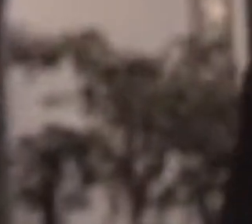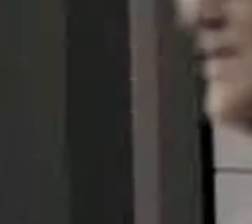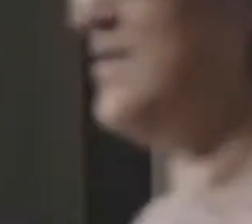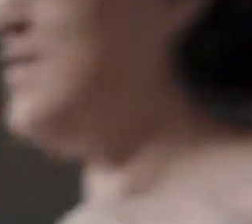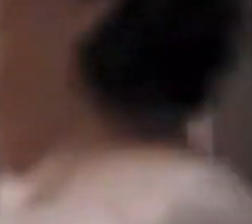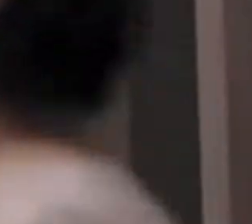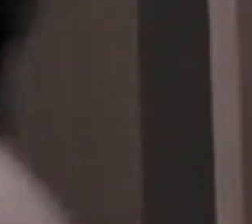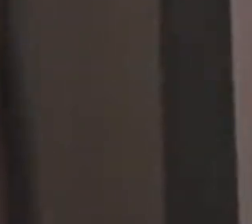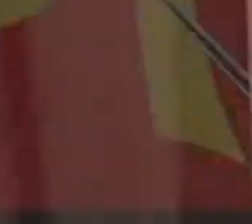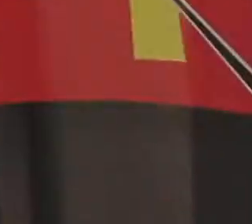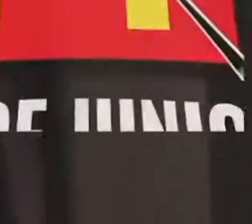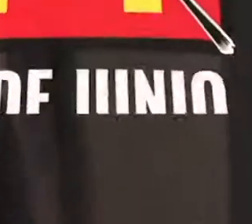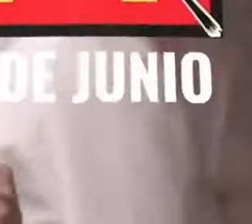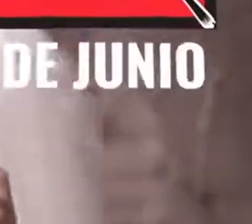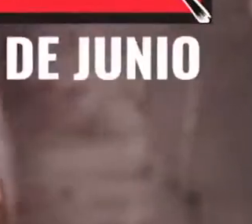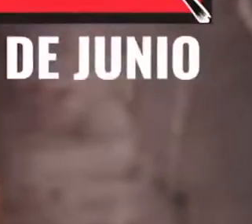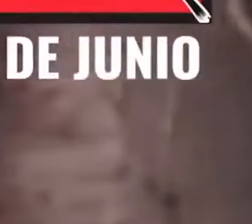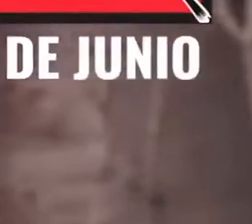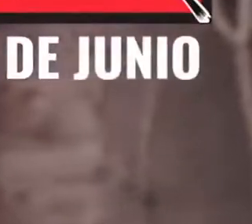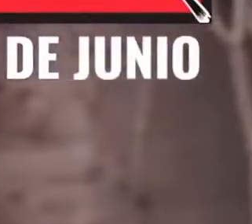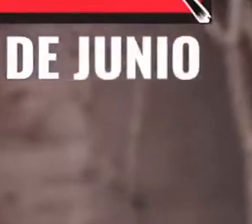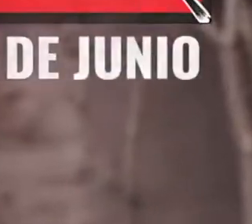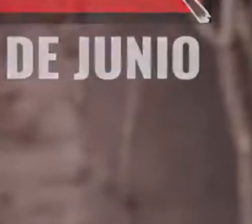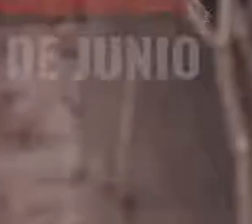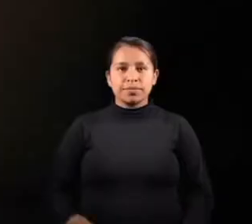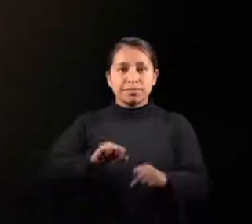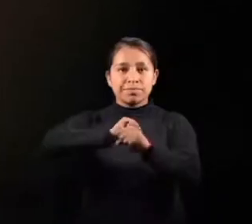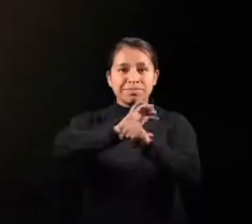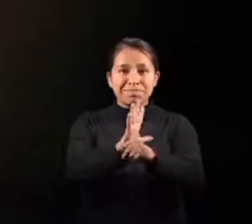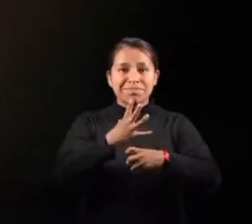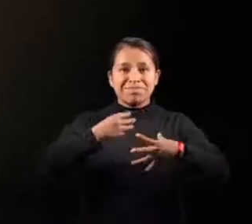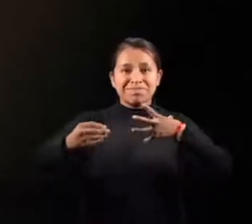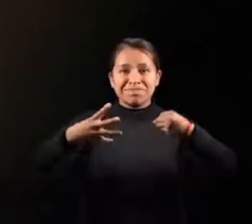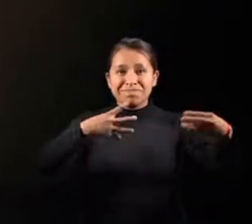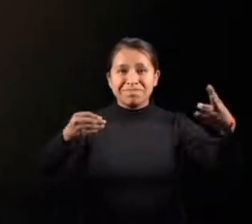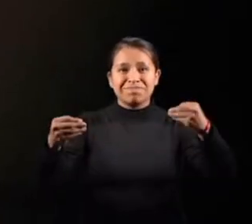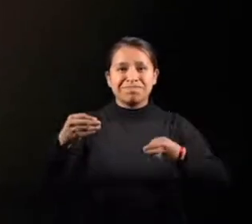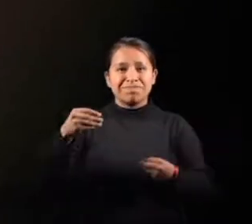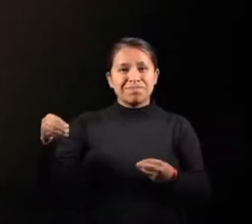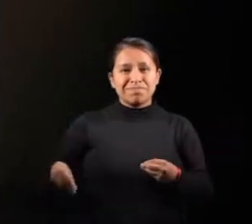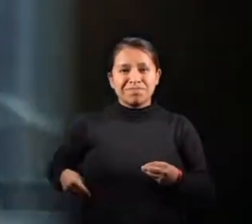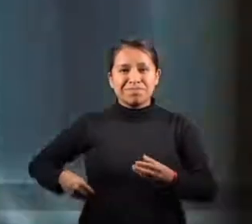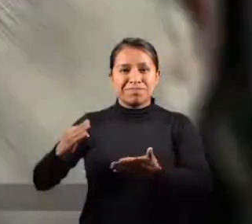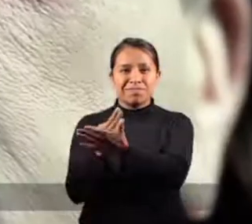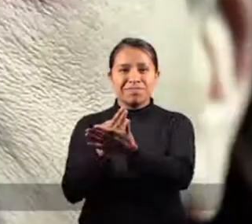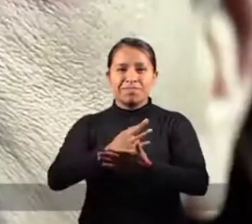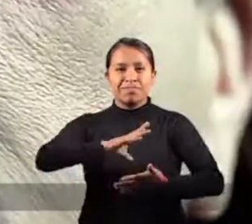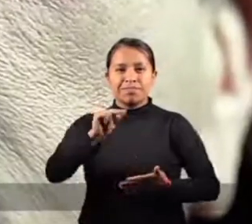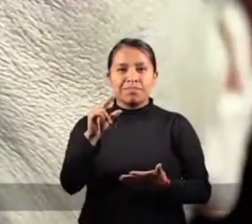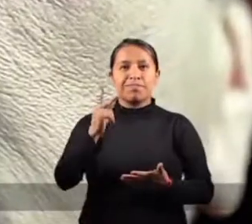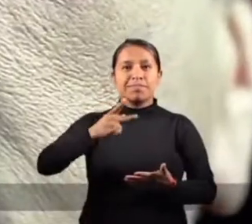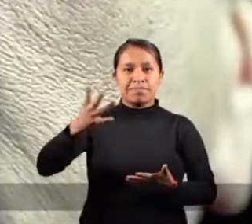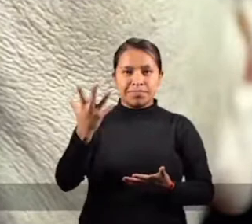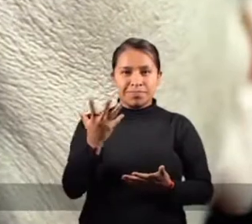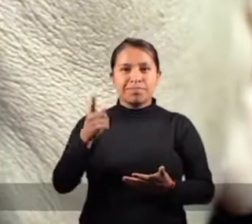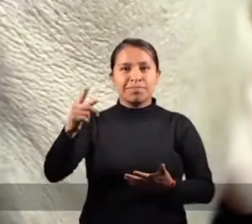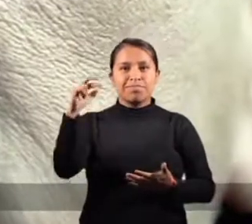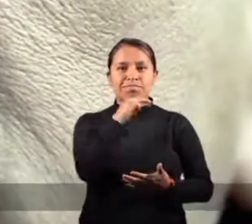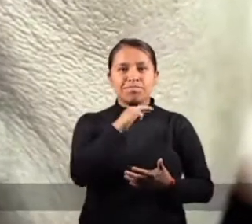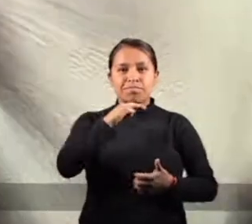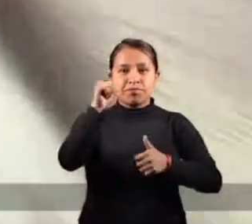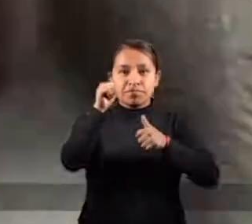Vota por el PT. El PT está de tu lado. La pandemia no fue culpa de Morena. No haber reaccionado de forma rápida